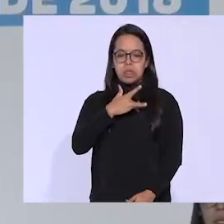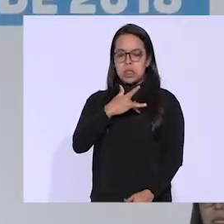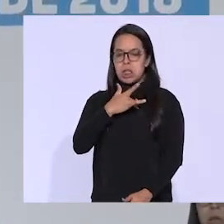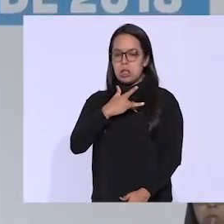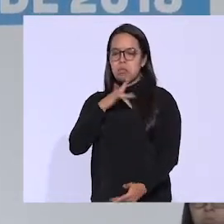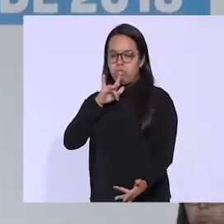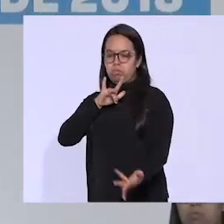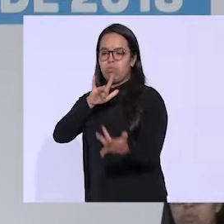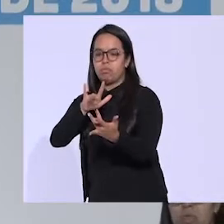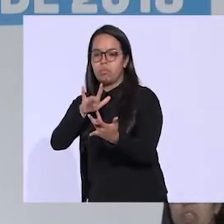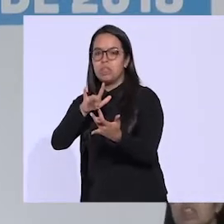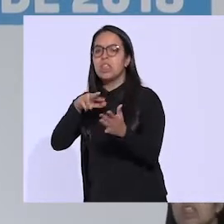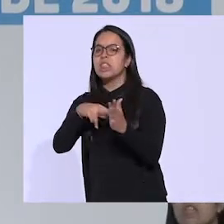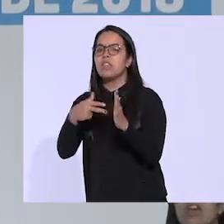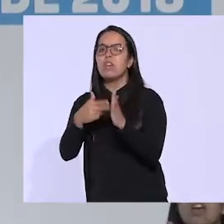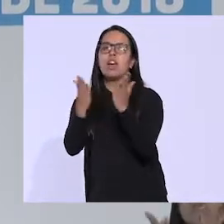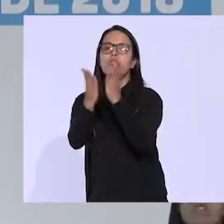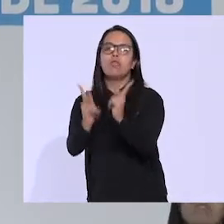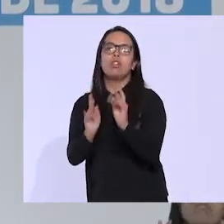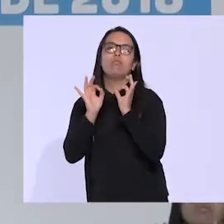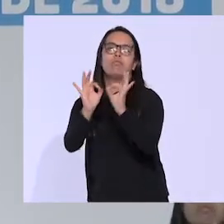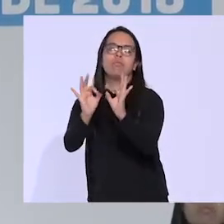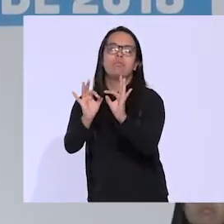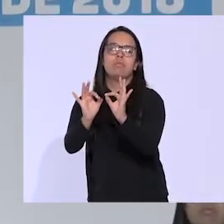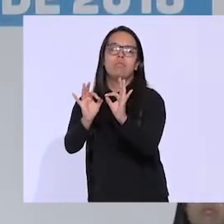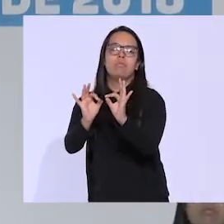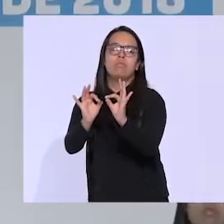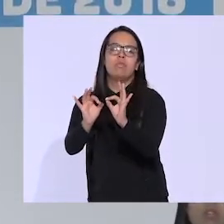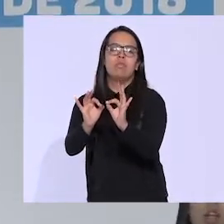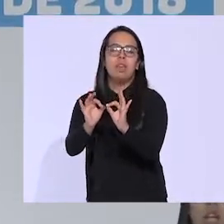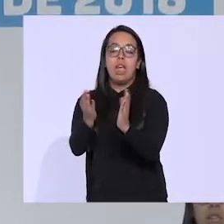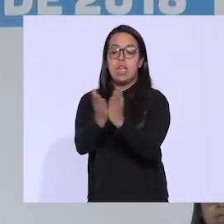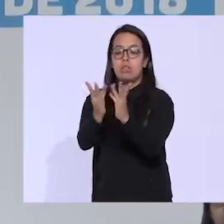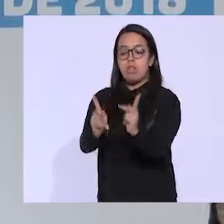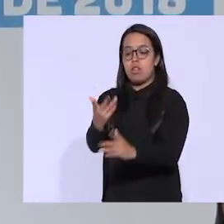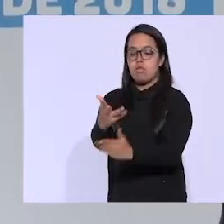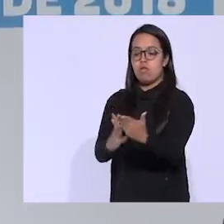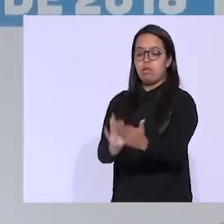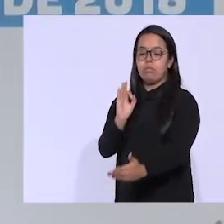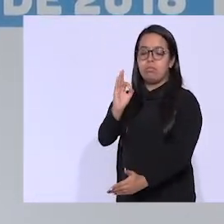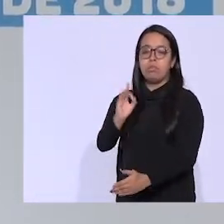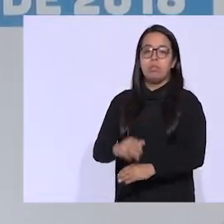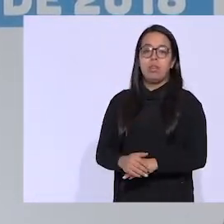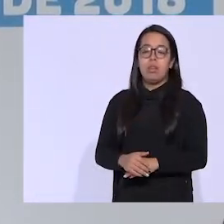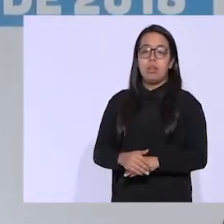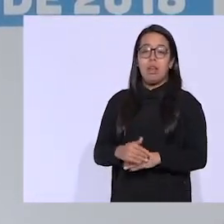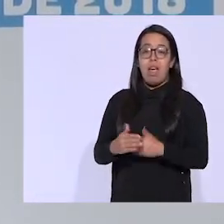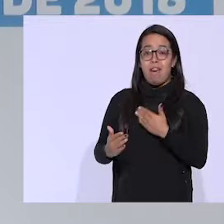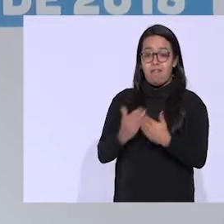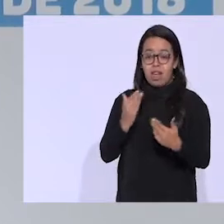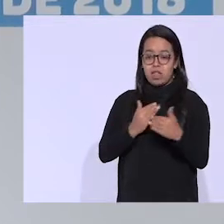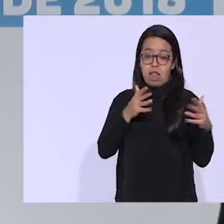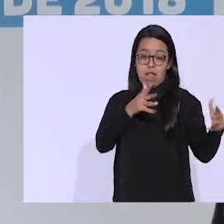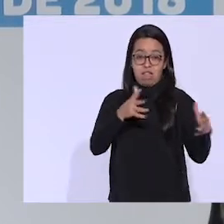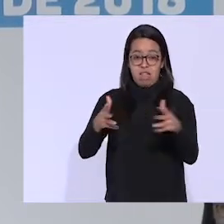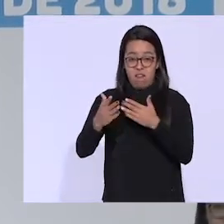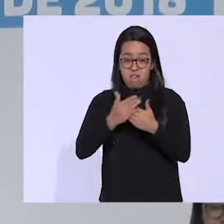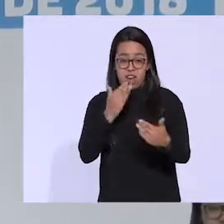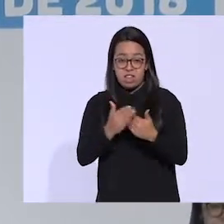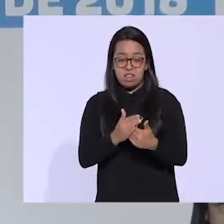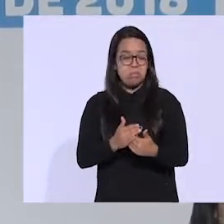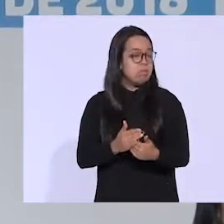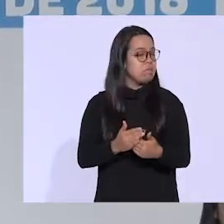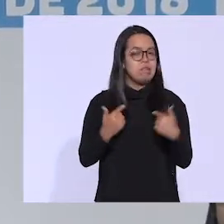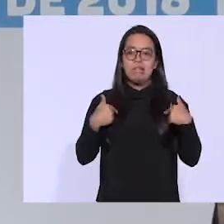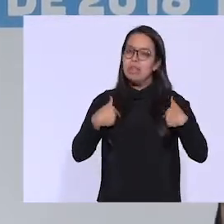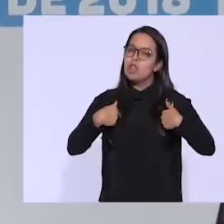decir, que tenga buenos alumnos. Es decir, que tengan alumnos con buenos rendimientos. ¿Por qué? Porque normalmente es más fácil dar clase allí. Los alumnos